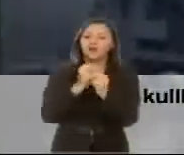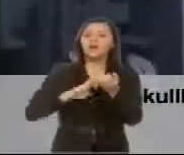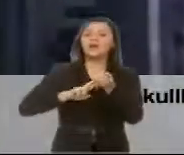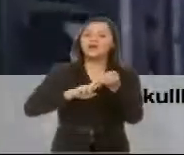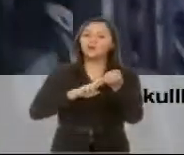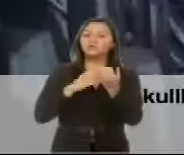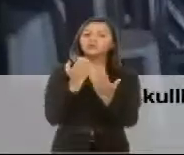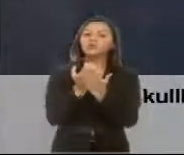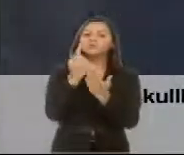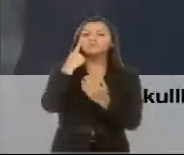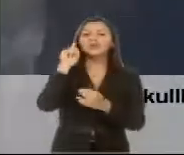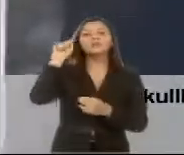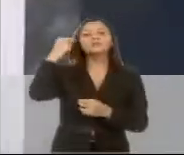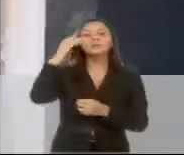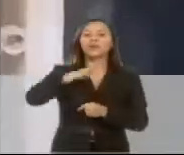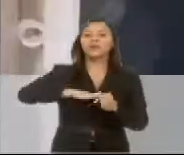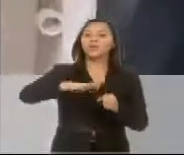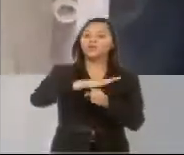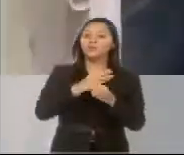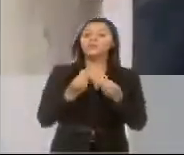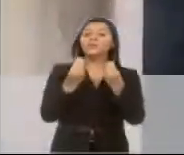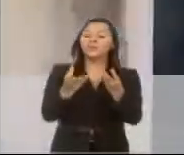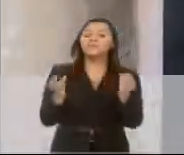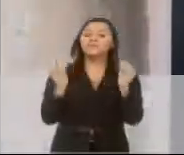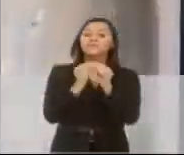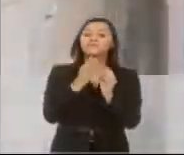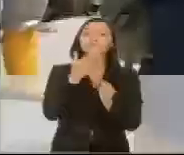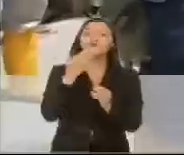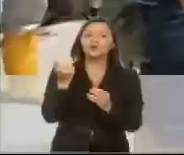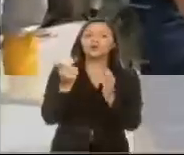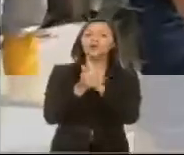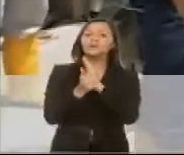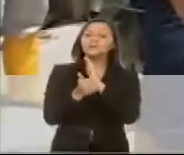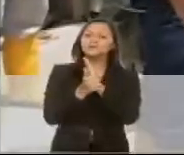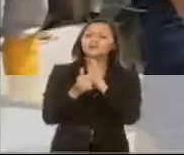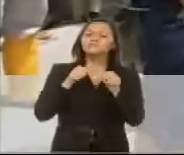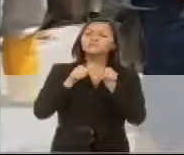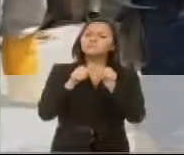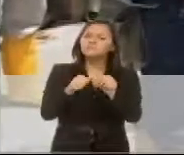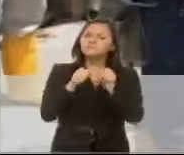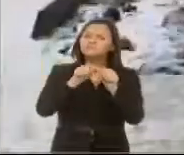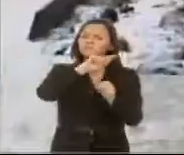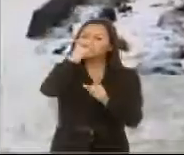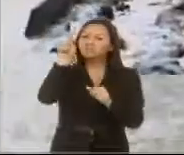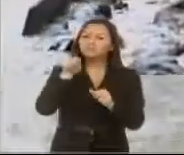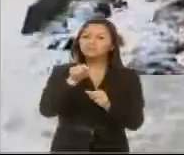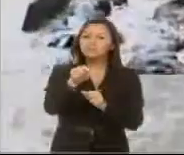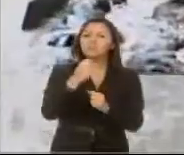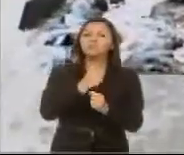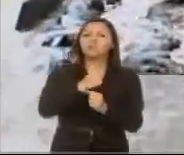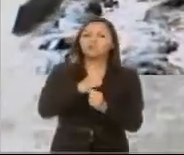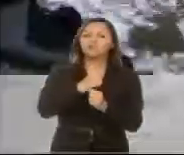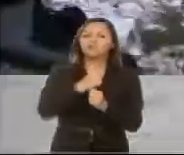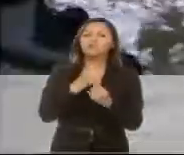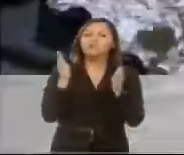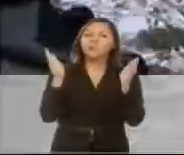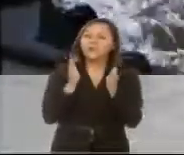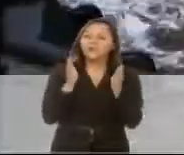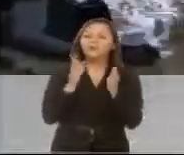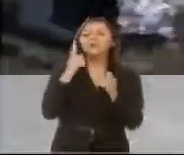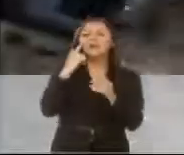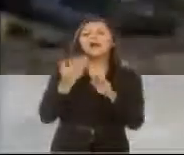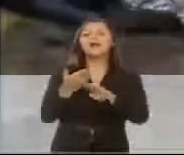bienestar y recursos económicos para el Estado y para fomentar, apoyar, capacitar y dar seguimiento a la minería artesanal y pequeña